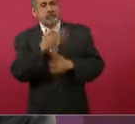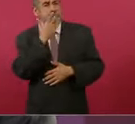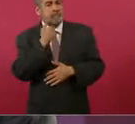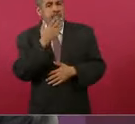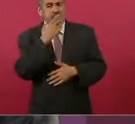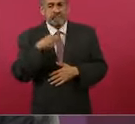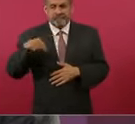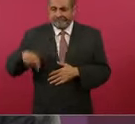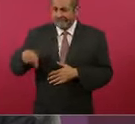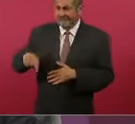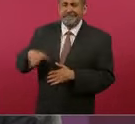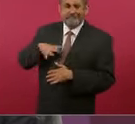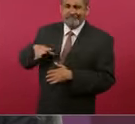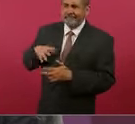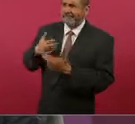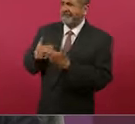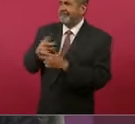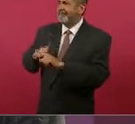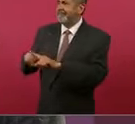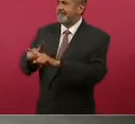países.